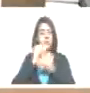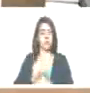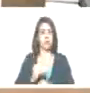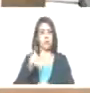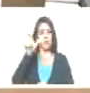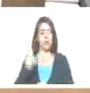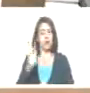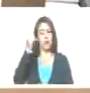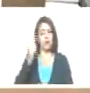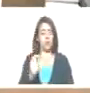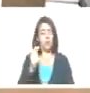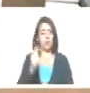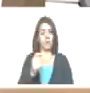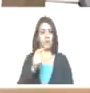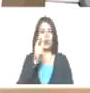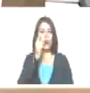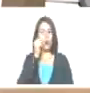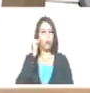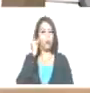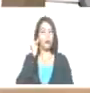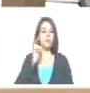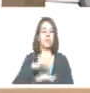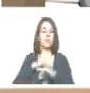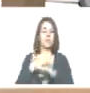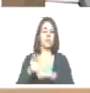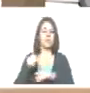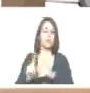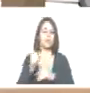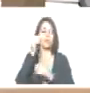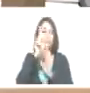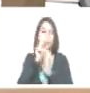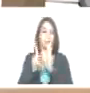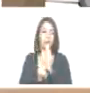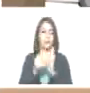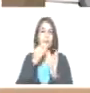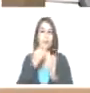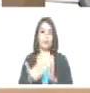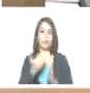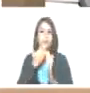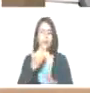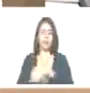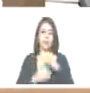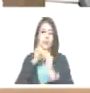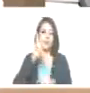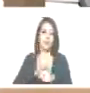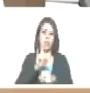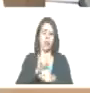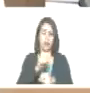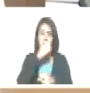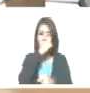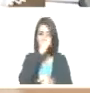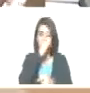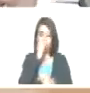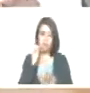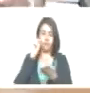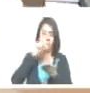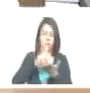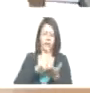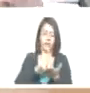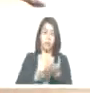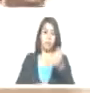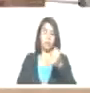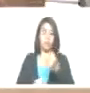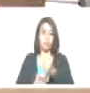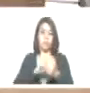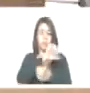diputadas y los ciudadanos diputados principales solicitando permiso para ausentarse e incorporar a sus suplentes indicados